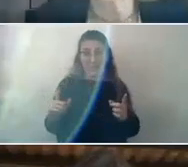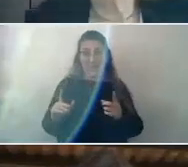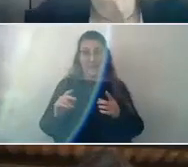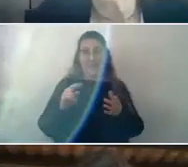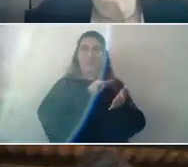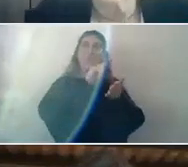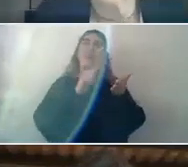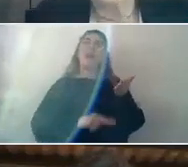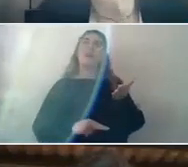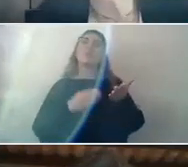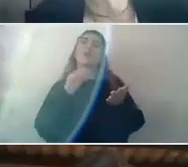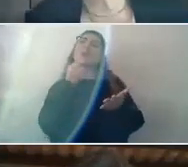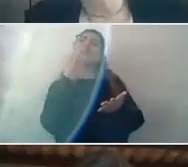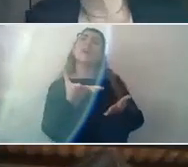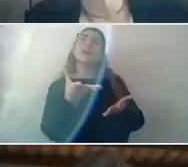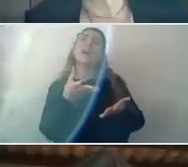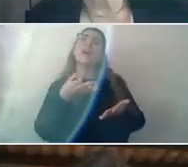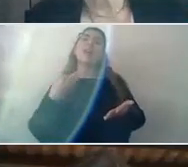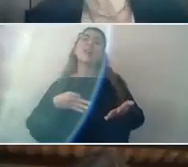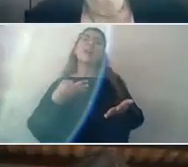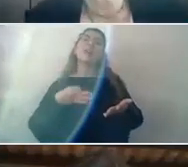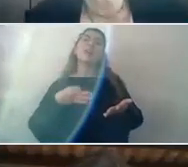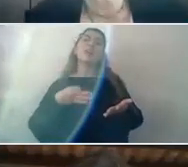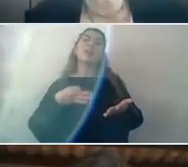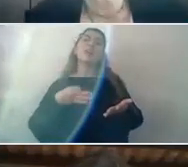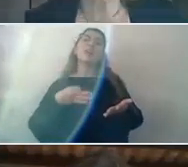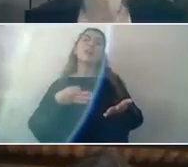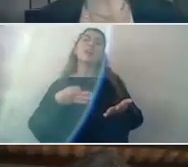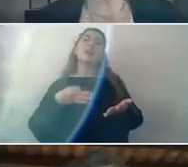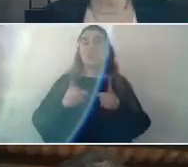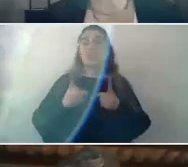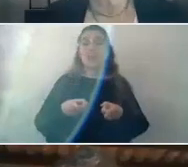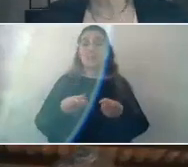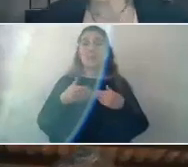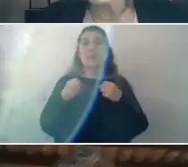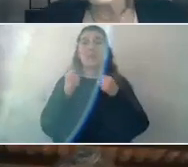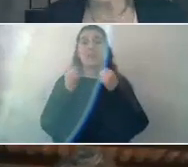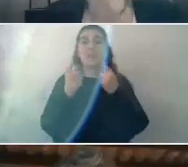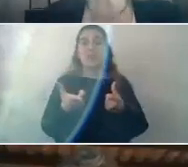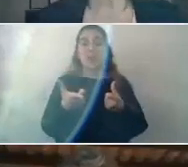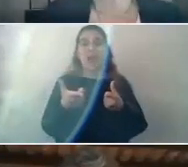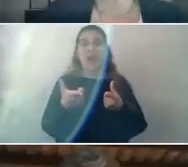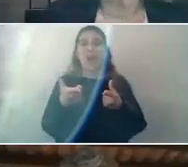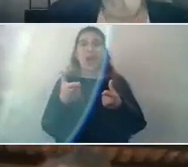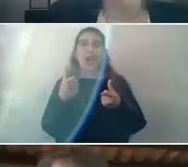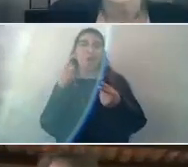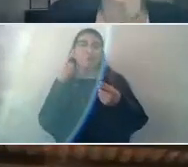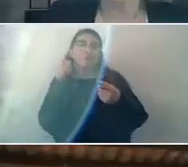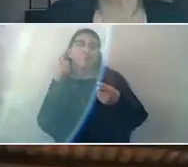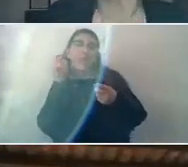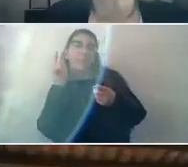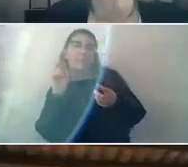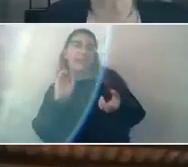declara derechos y herramientas para asegurarlos sino que también ofrece una mirada nueva un cambio de paradigma